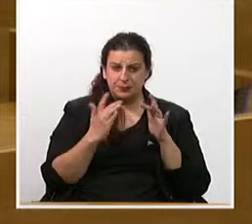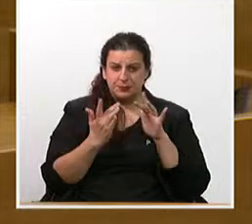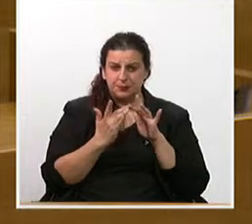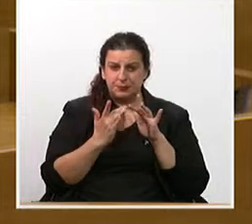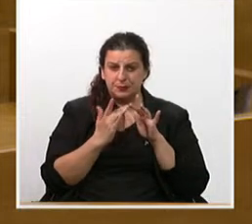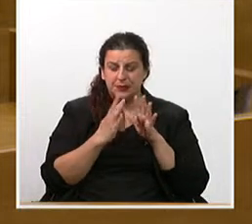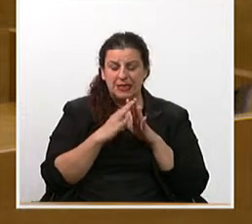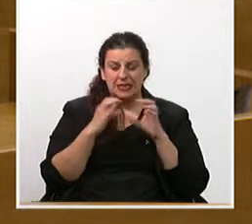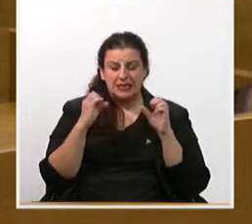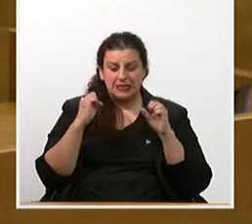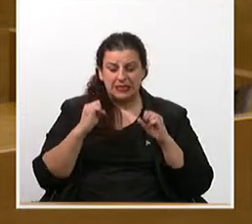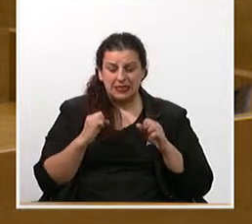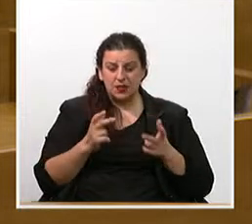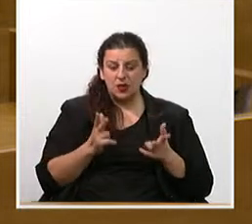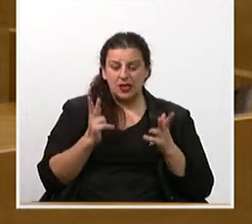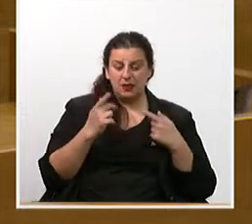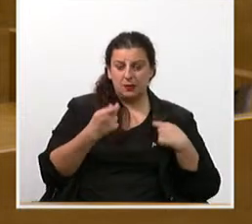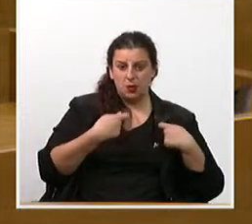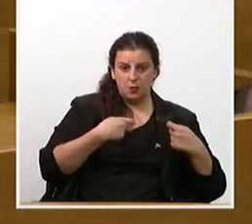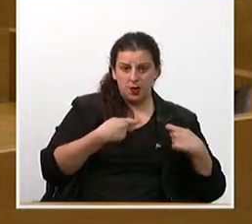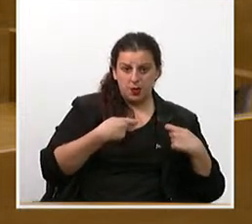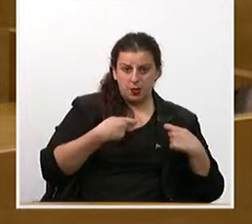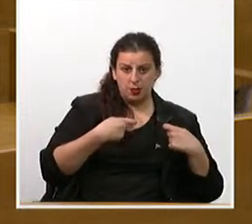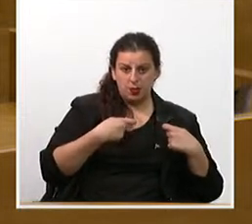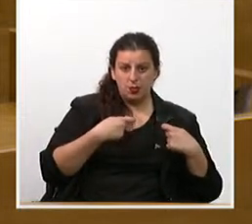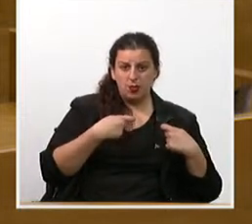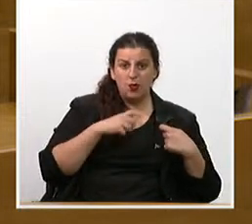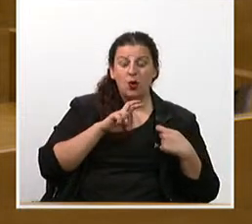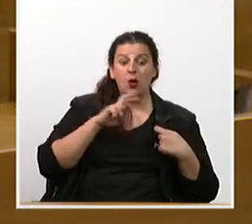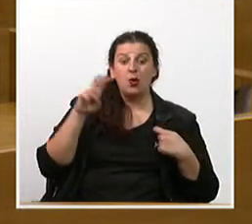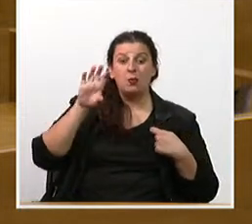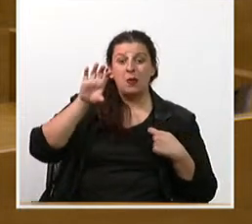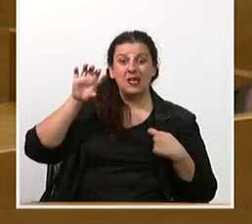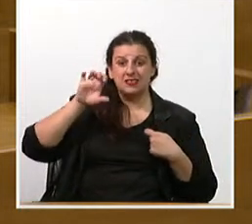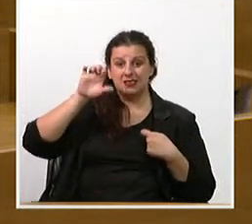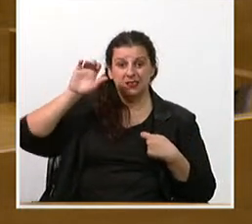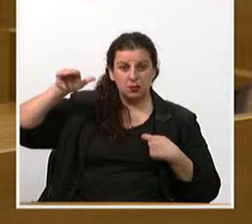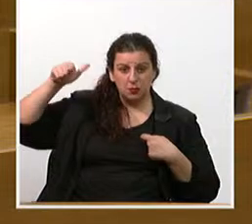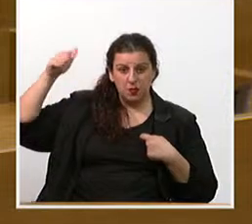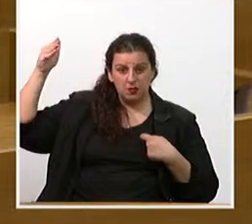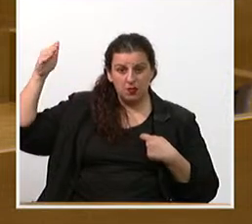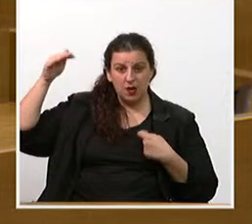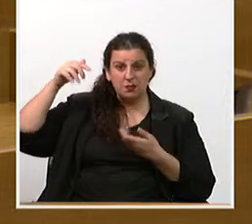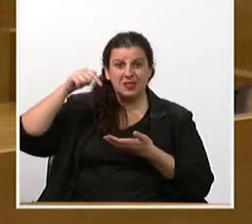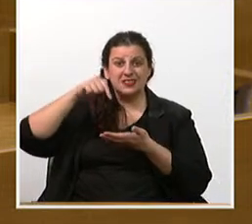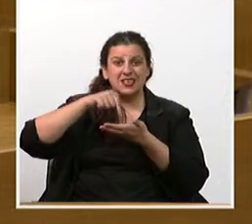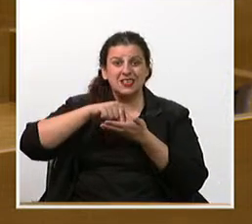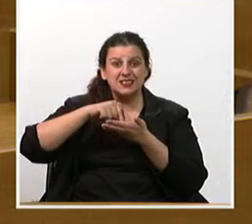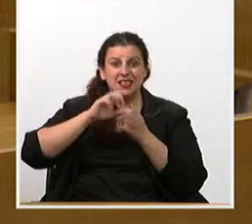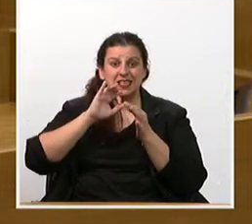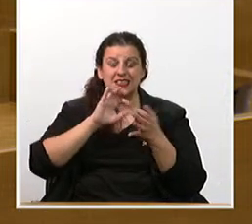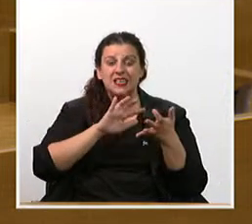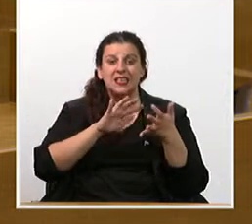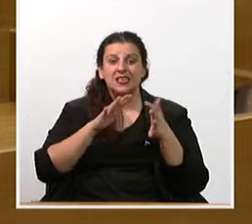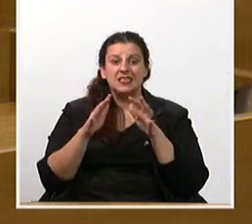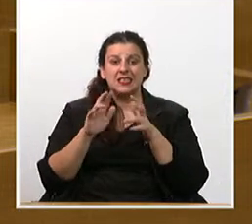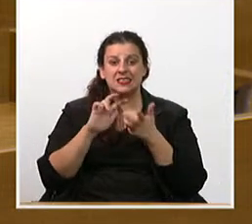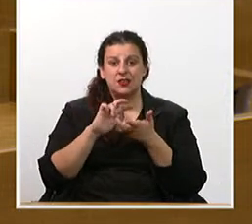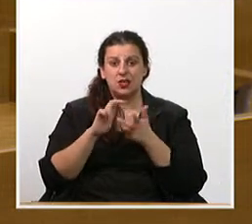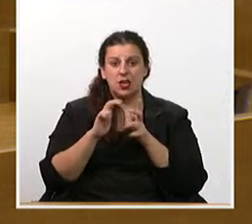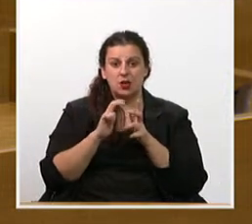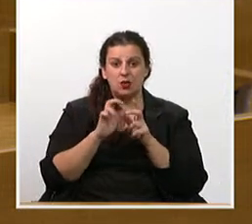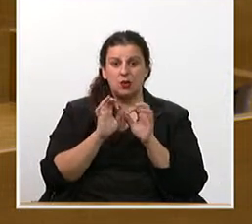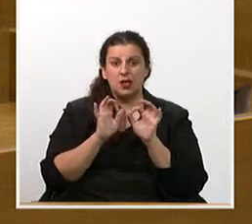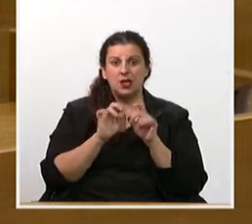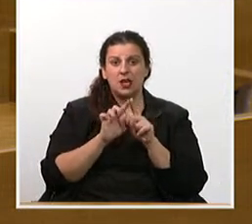tratados de libre comercio con terceros y las exigencias planteadas por el paradigma de la transición ecológica en forma de